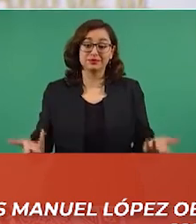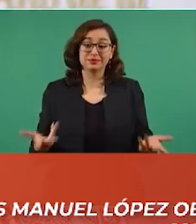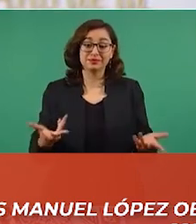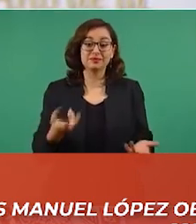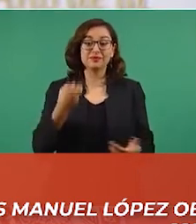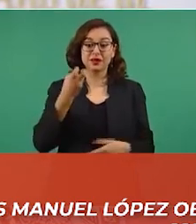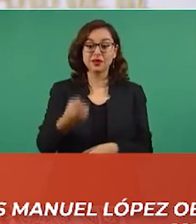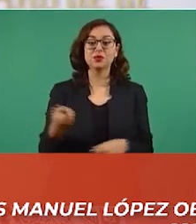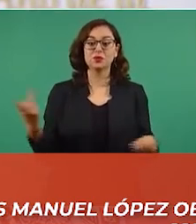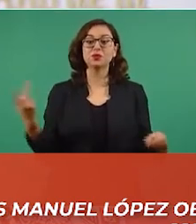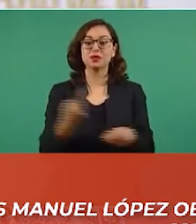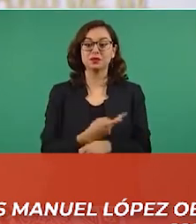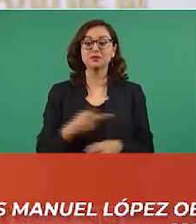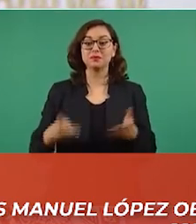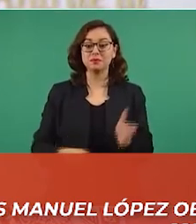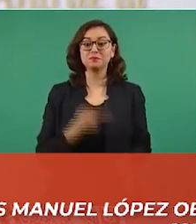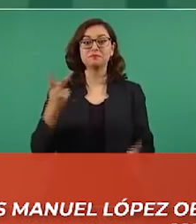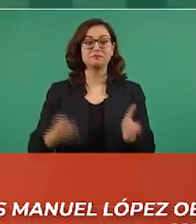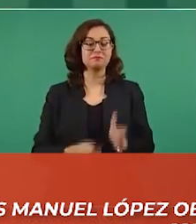Pero ¿cuánta gente